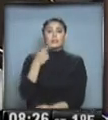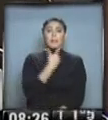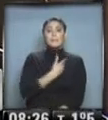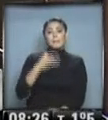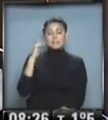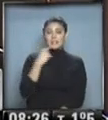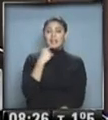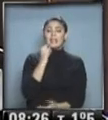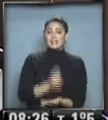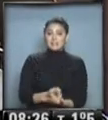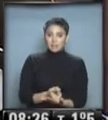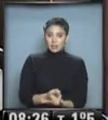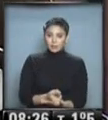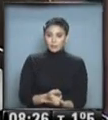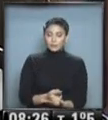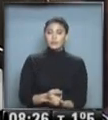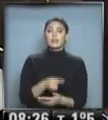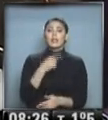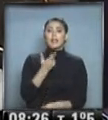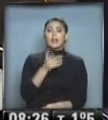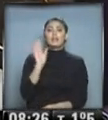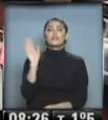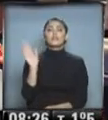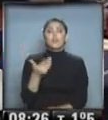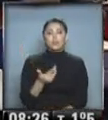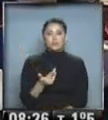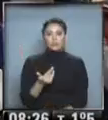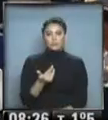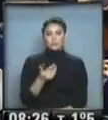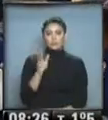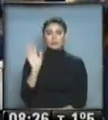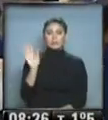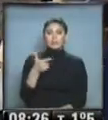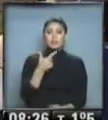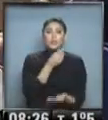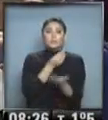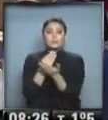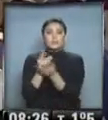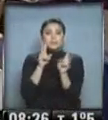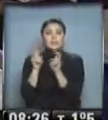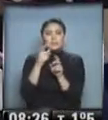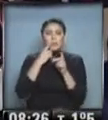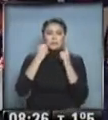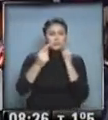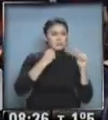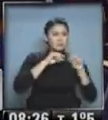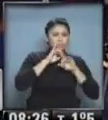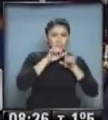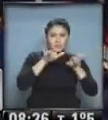lo que decidió la presidenta, lo que fue que no se traten, habida cuenta que el tema había tenido una